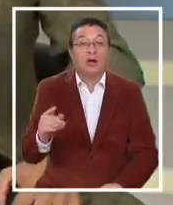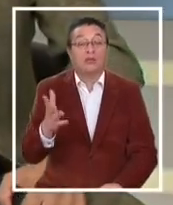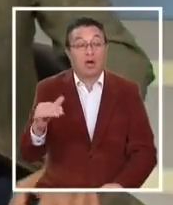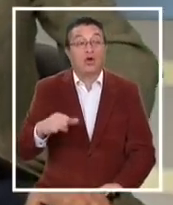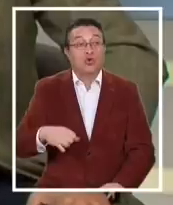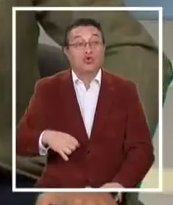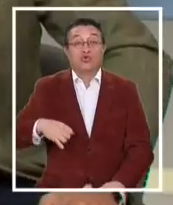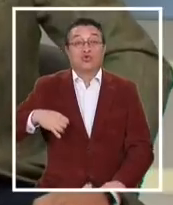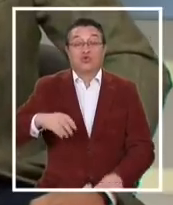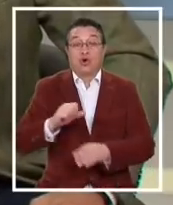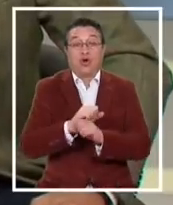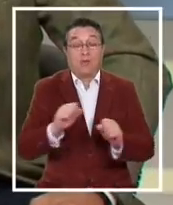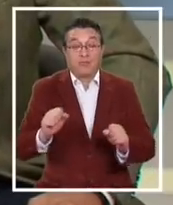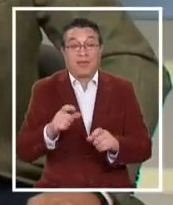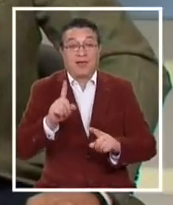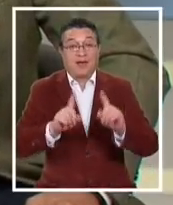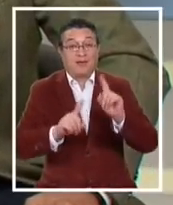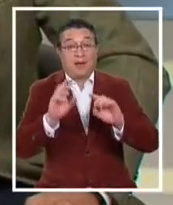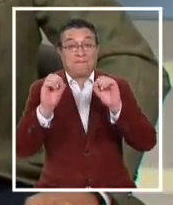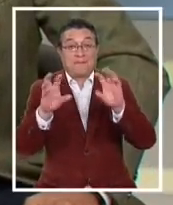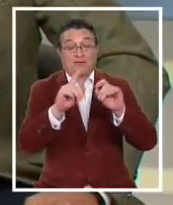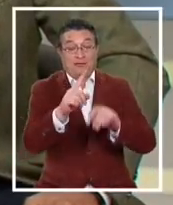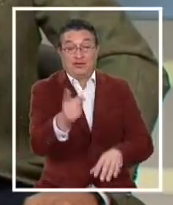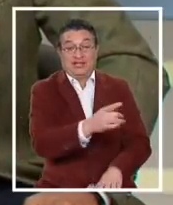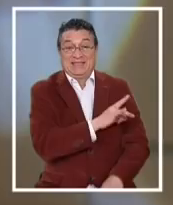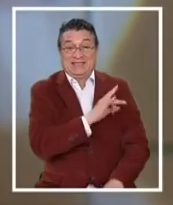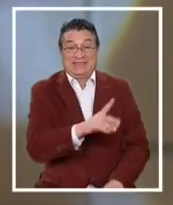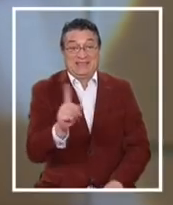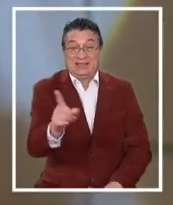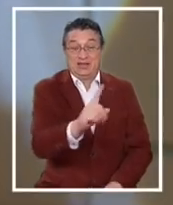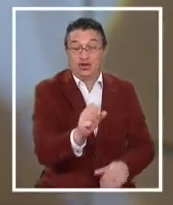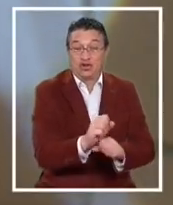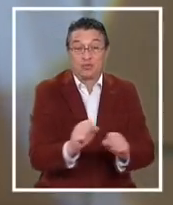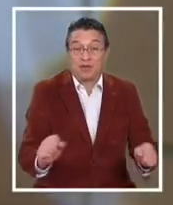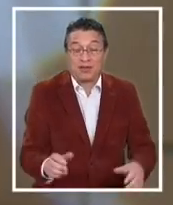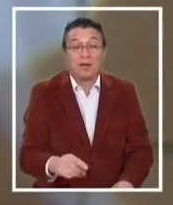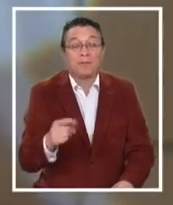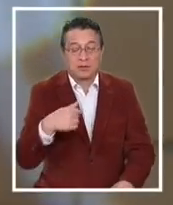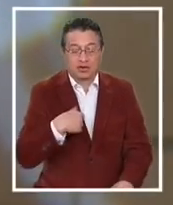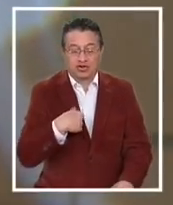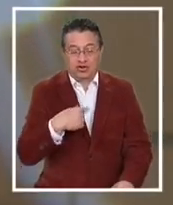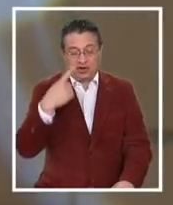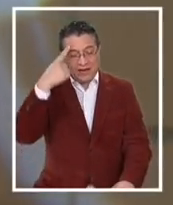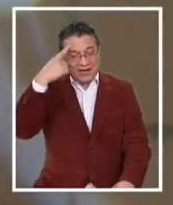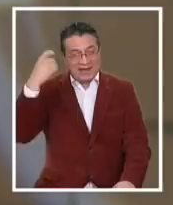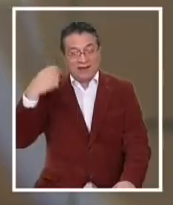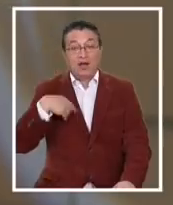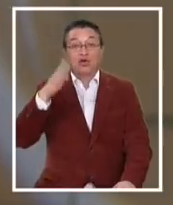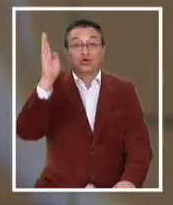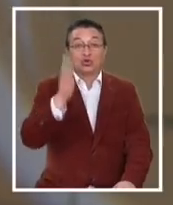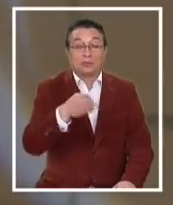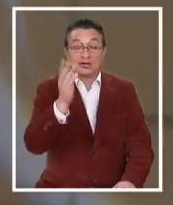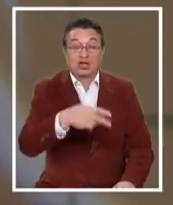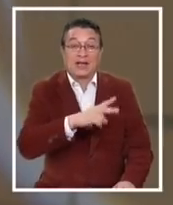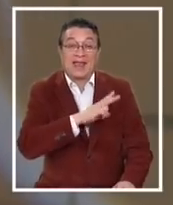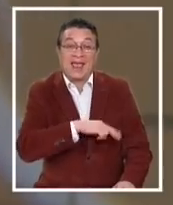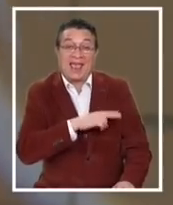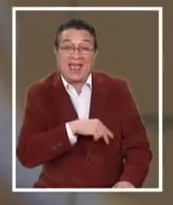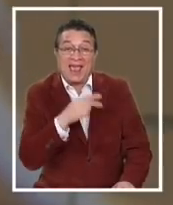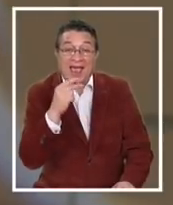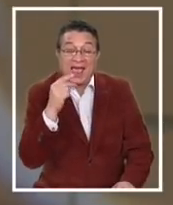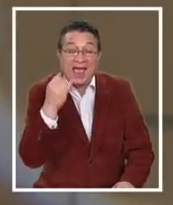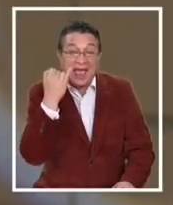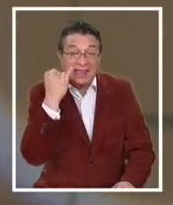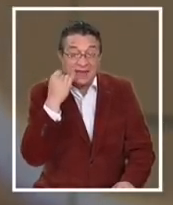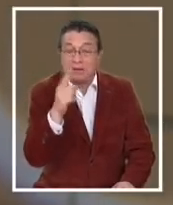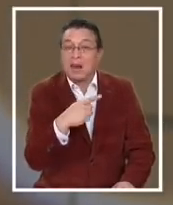que no puede optar la mayoría del resto de los chilenos? Nosotros creemos que en la suspensión de intereses debe ser algo, en el contexto de la